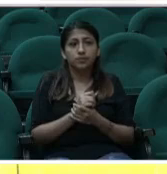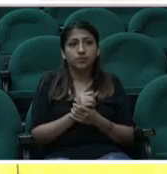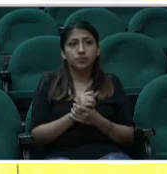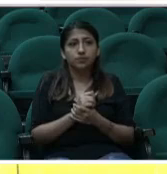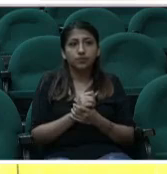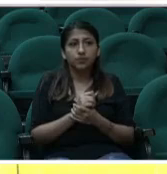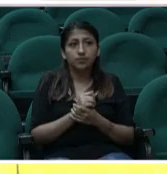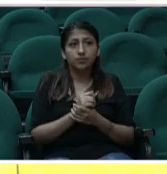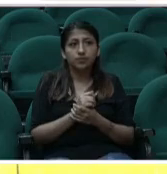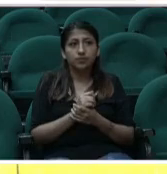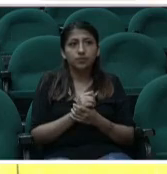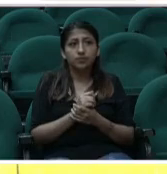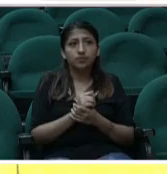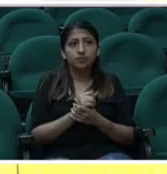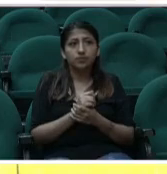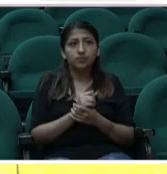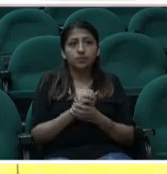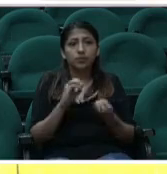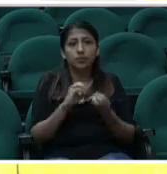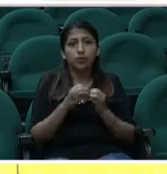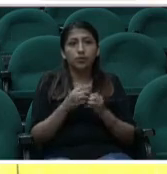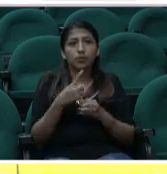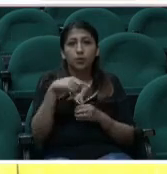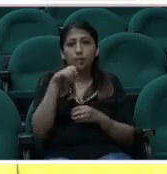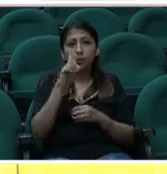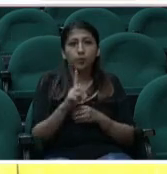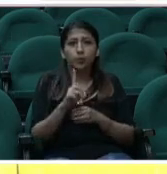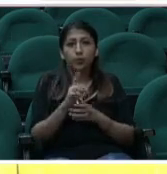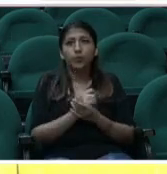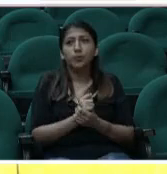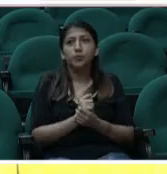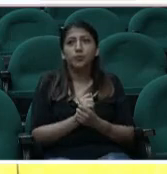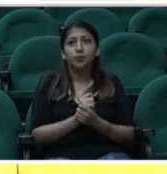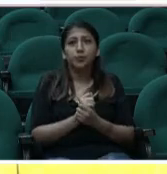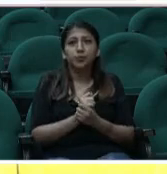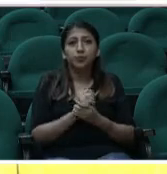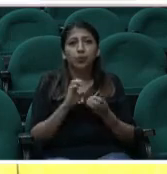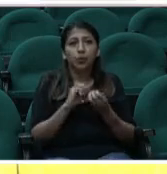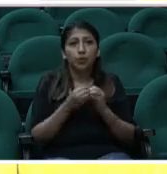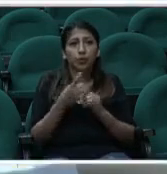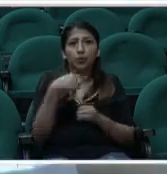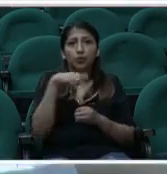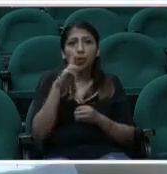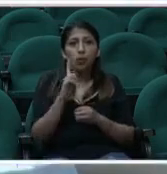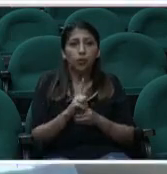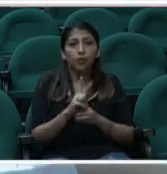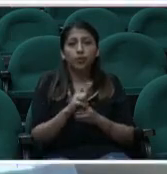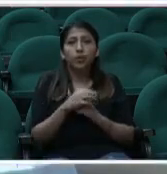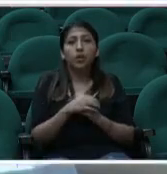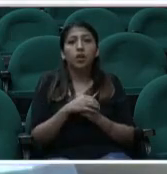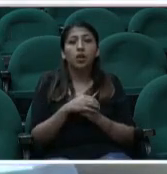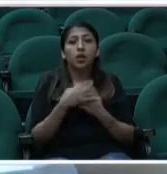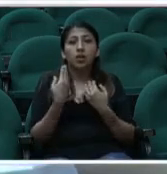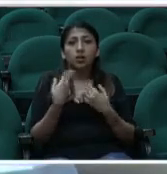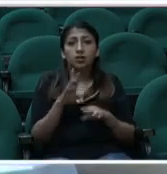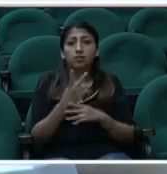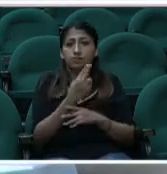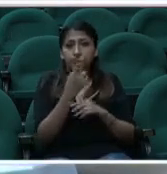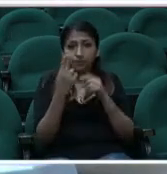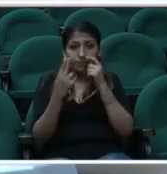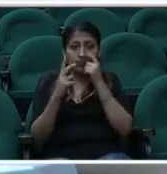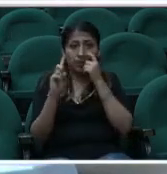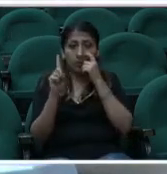vamos como candidato grande el número 1 si el número 1 entonces queda establecido